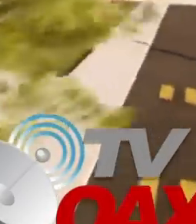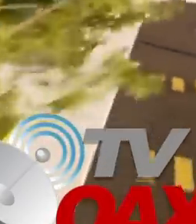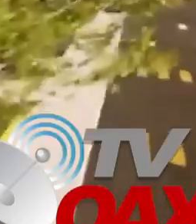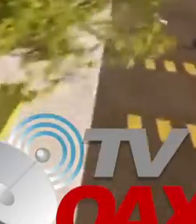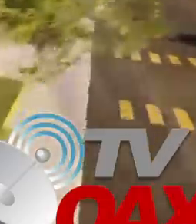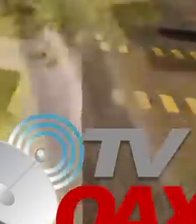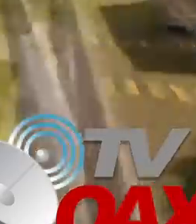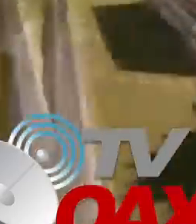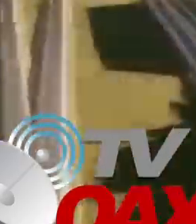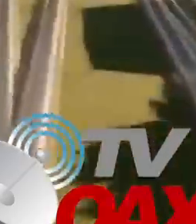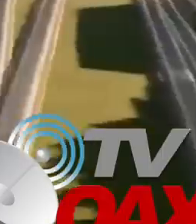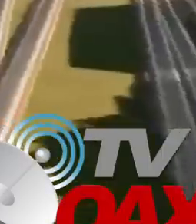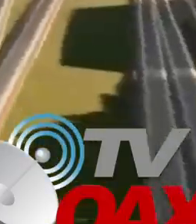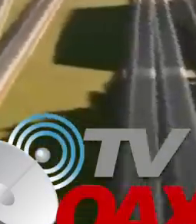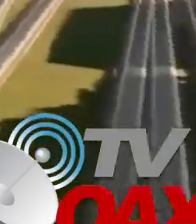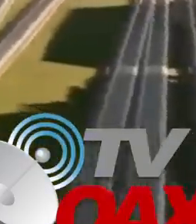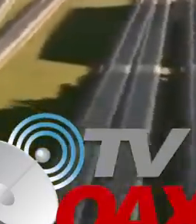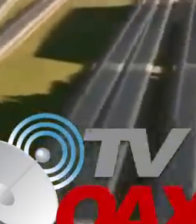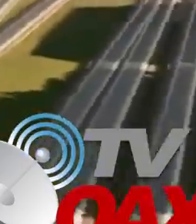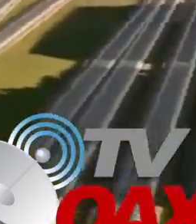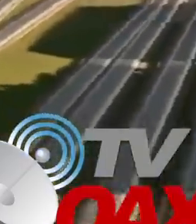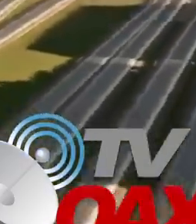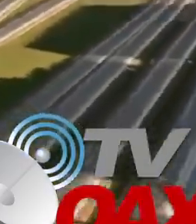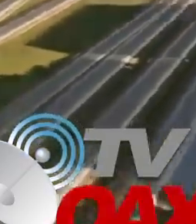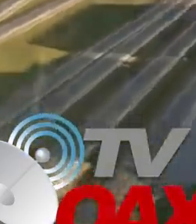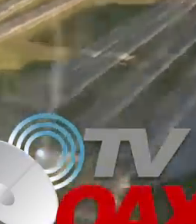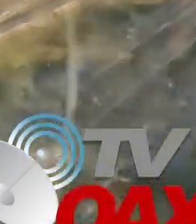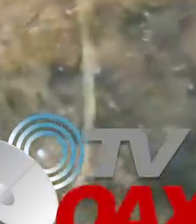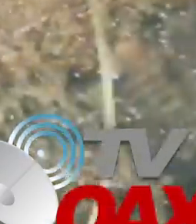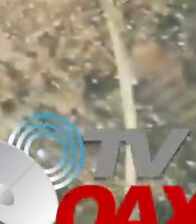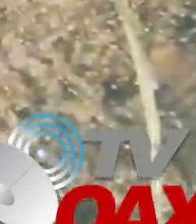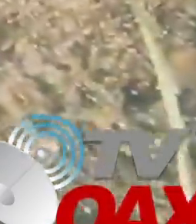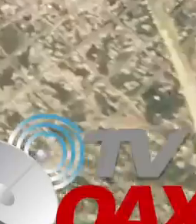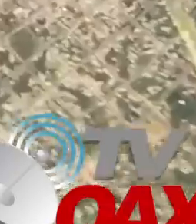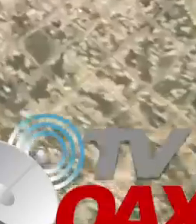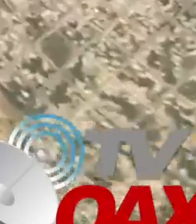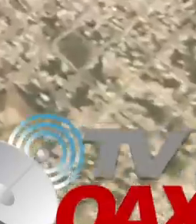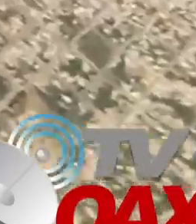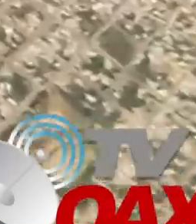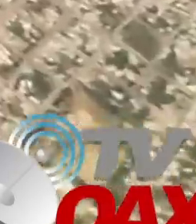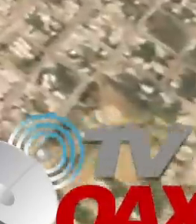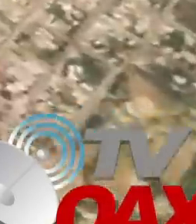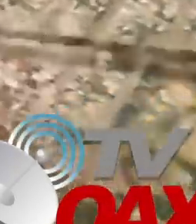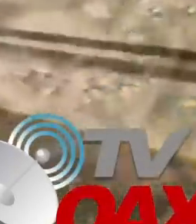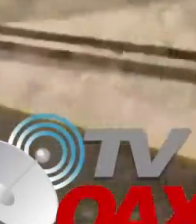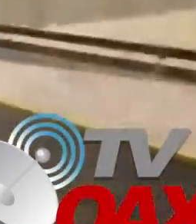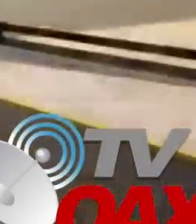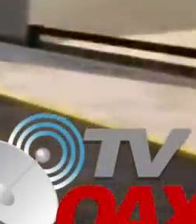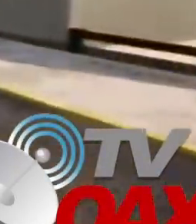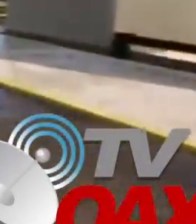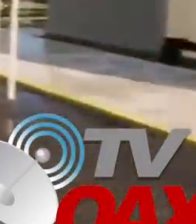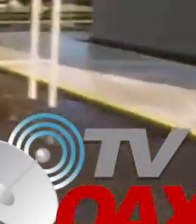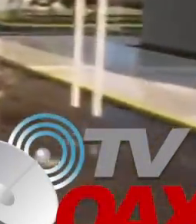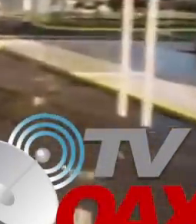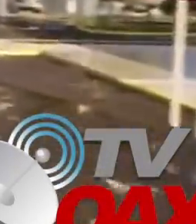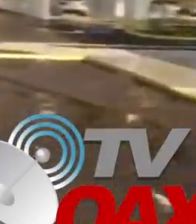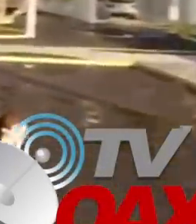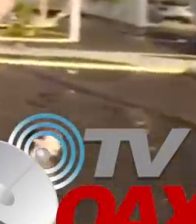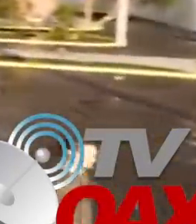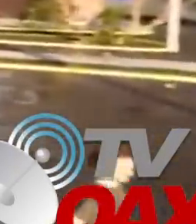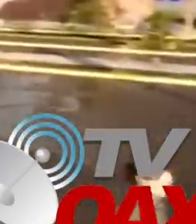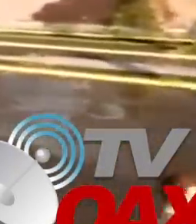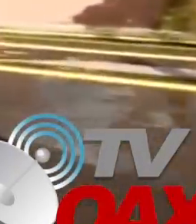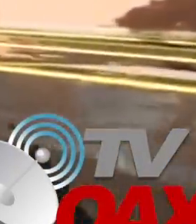comercial, escuela de capacitación y equipamientos. Este es el Centro de Mando y Control Ferroviario de